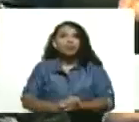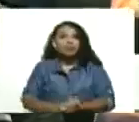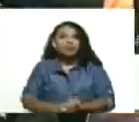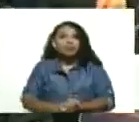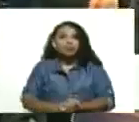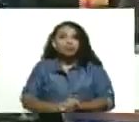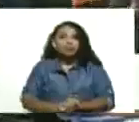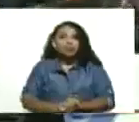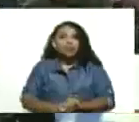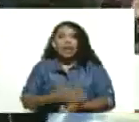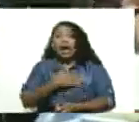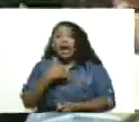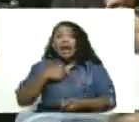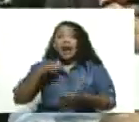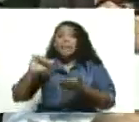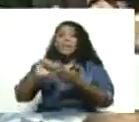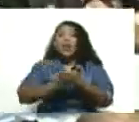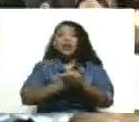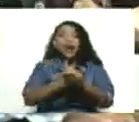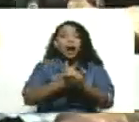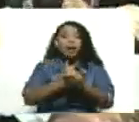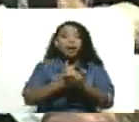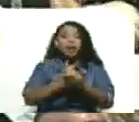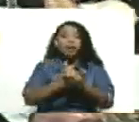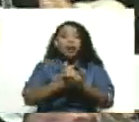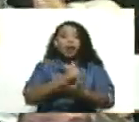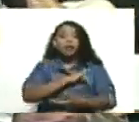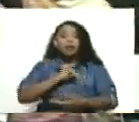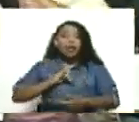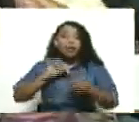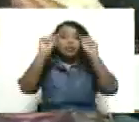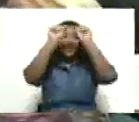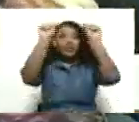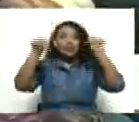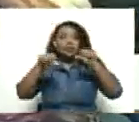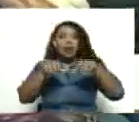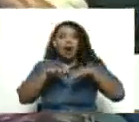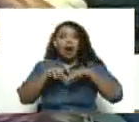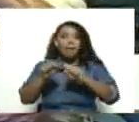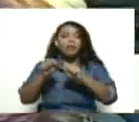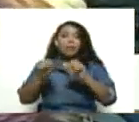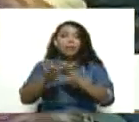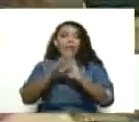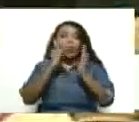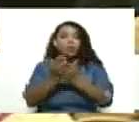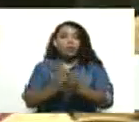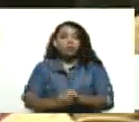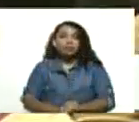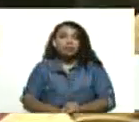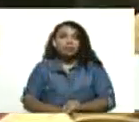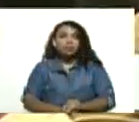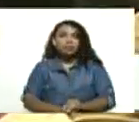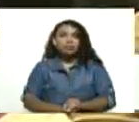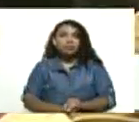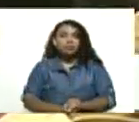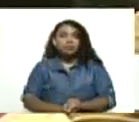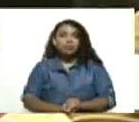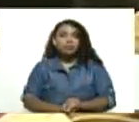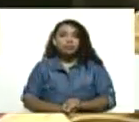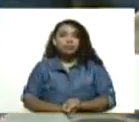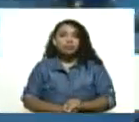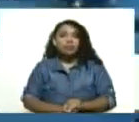que pretendía borrar las iniquidades del sistema capitalista mundial se